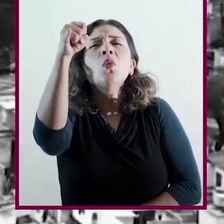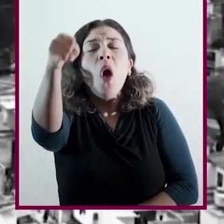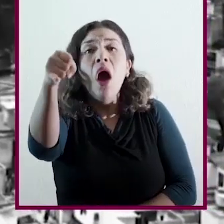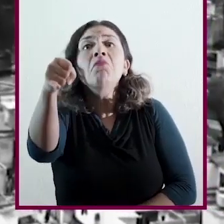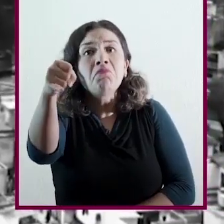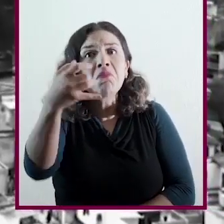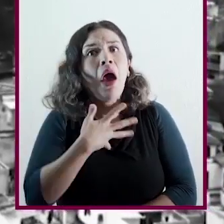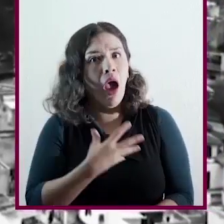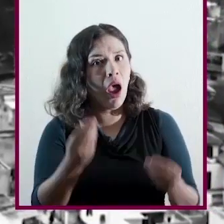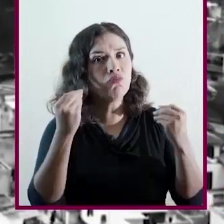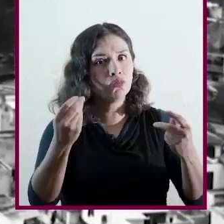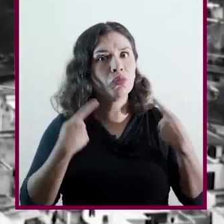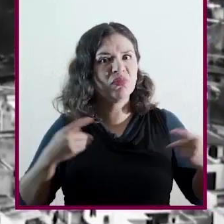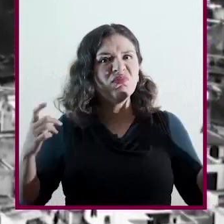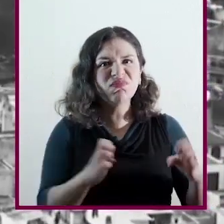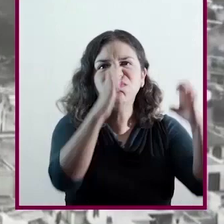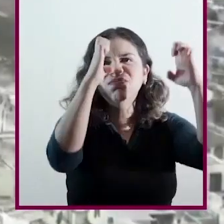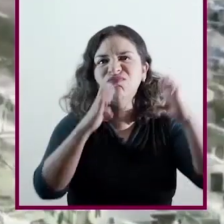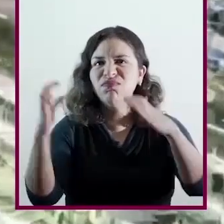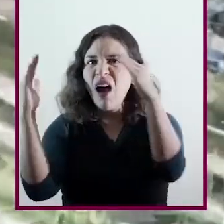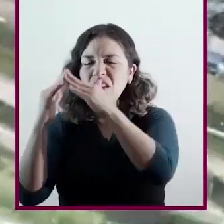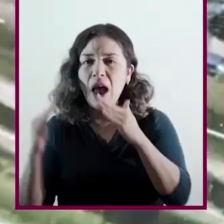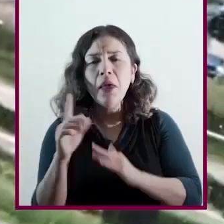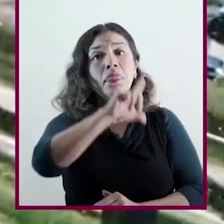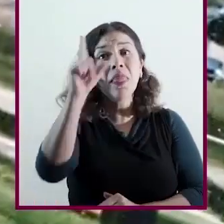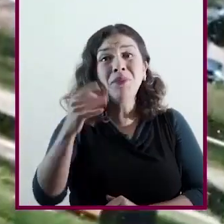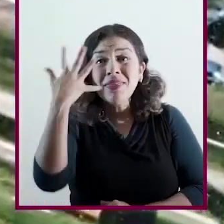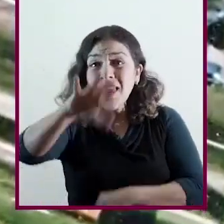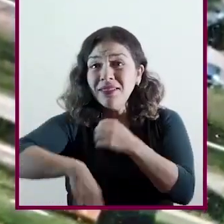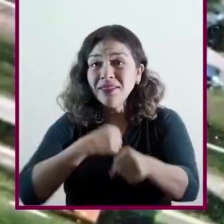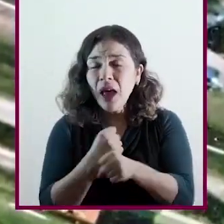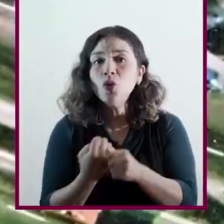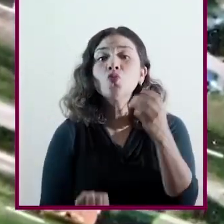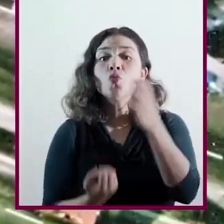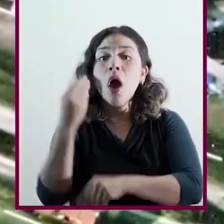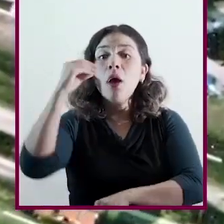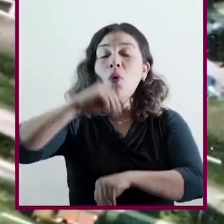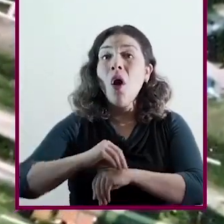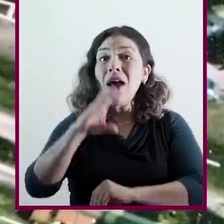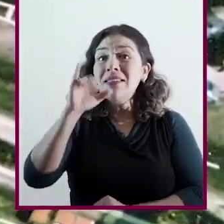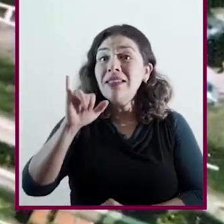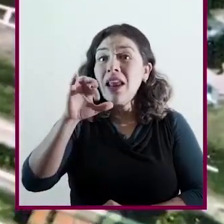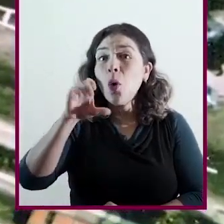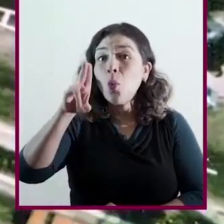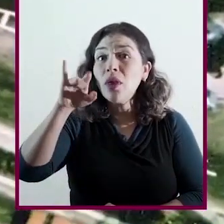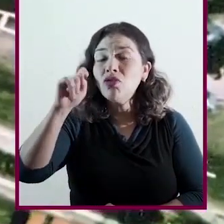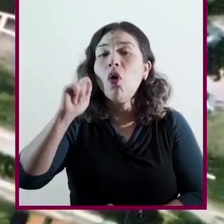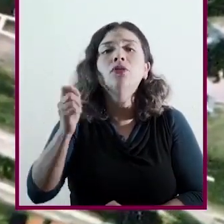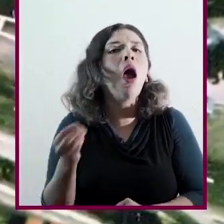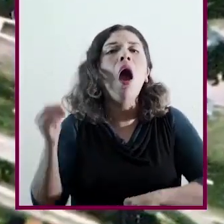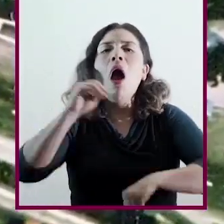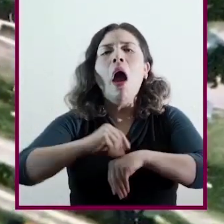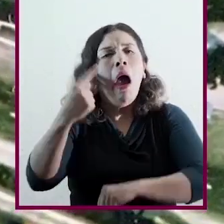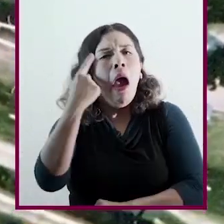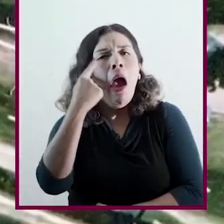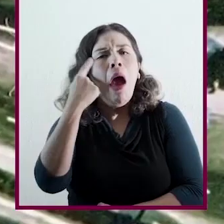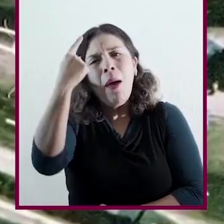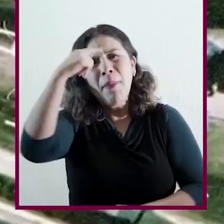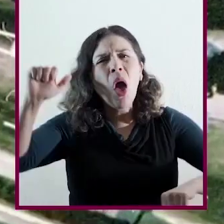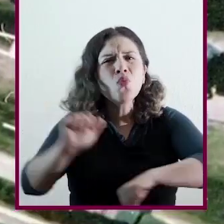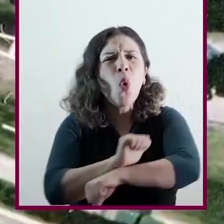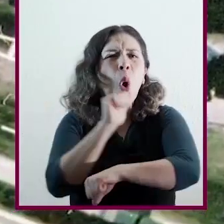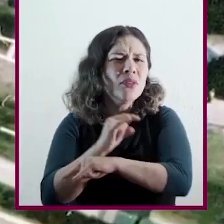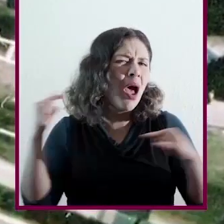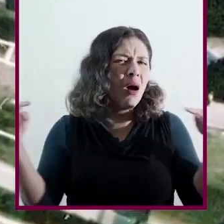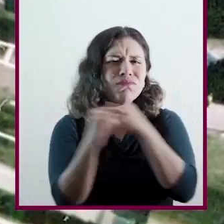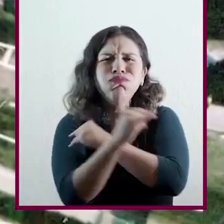horizonte que ya se notaba muy poblado. Una década después, el nuevo circuito interior ya era parte del camino para miles